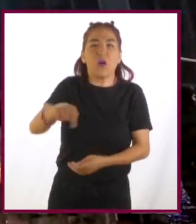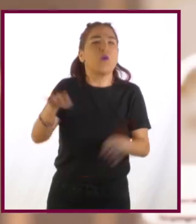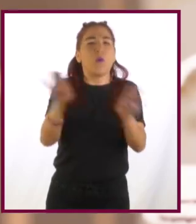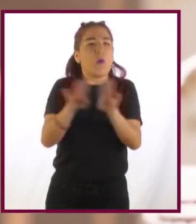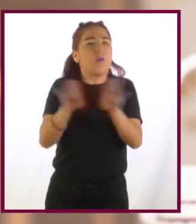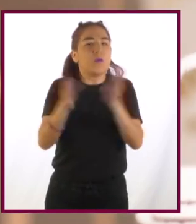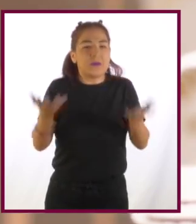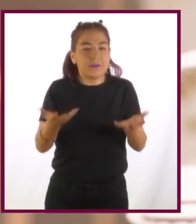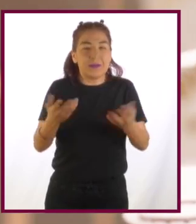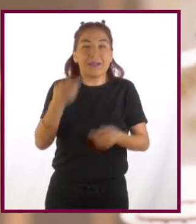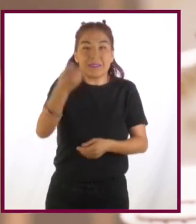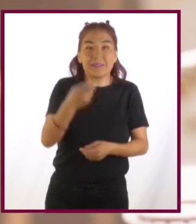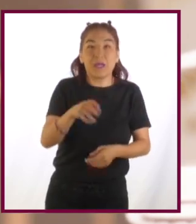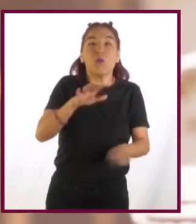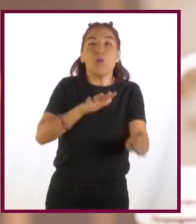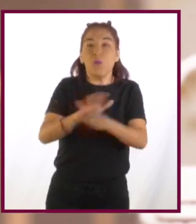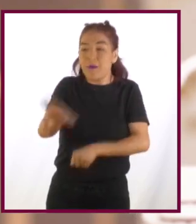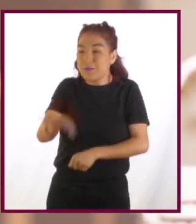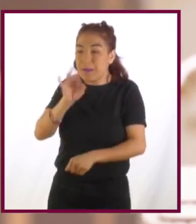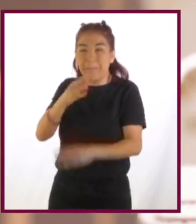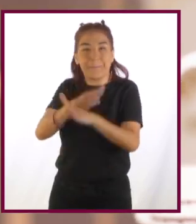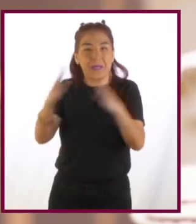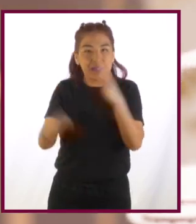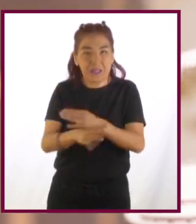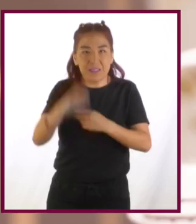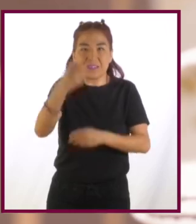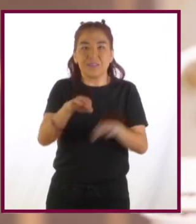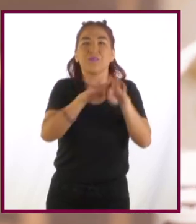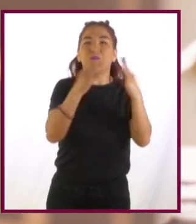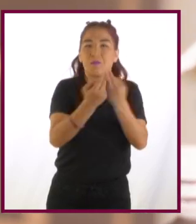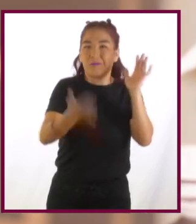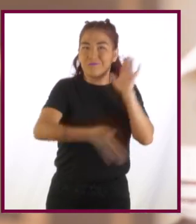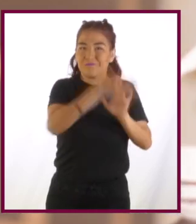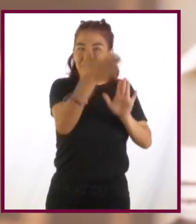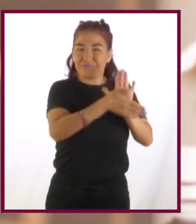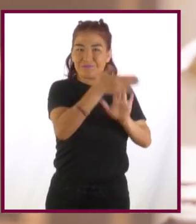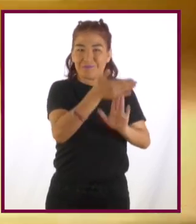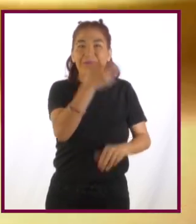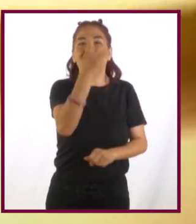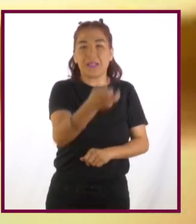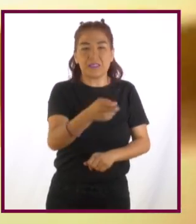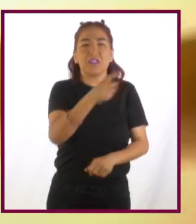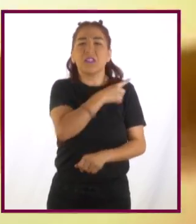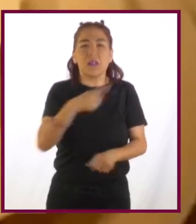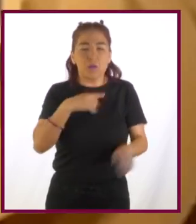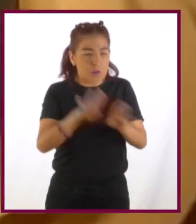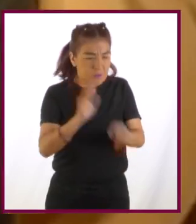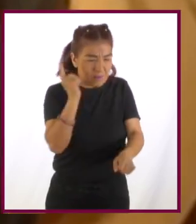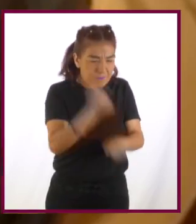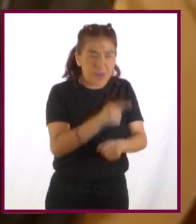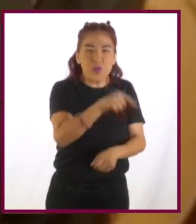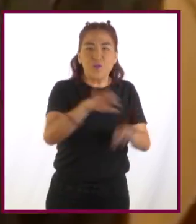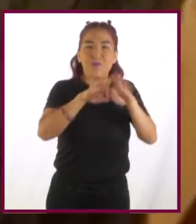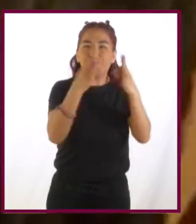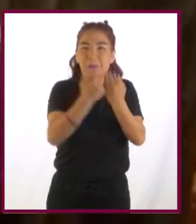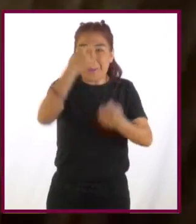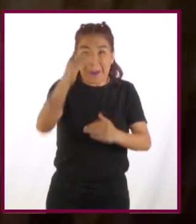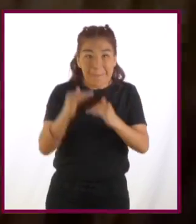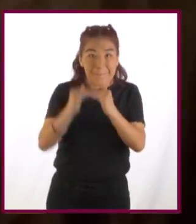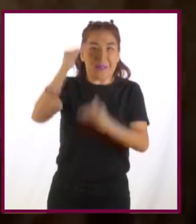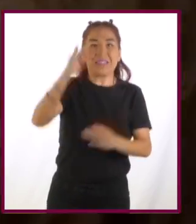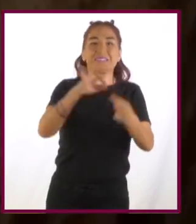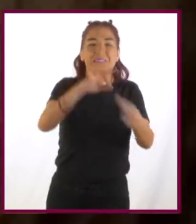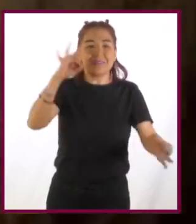elasticidad. Esto se consigue desde la elección de materiales hasta el diseño y la construcción. El reto de encontrar nuevas